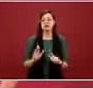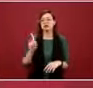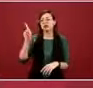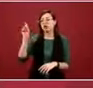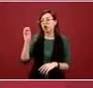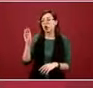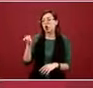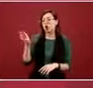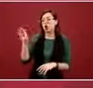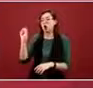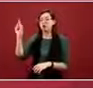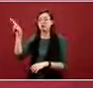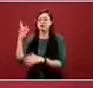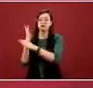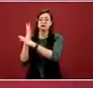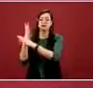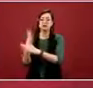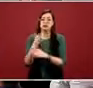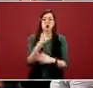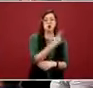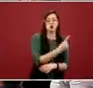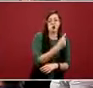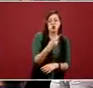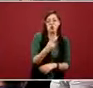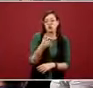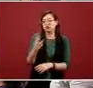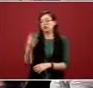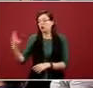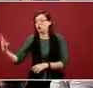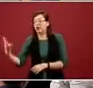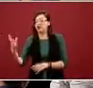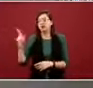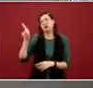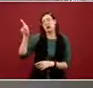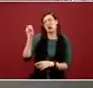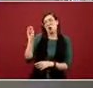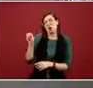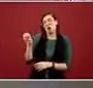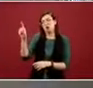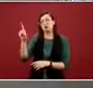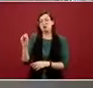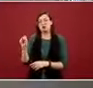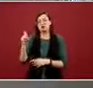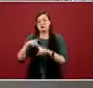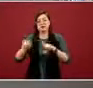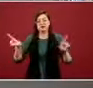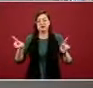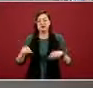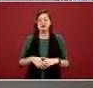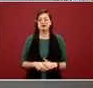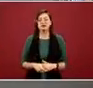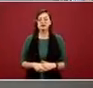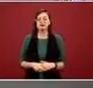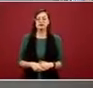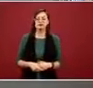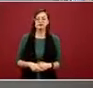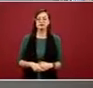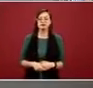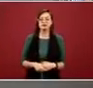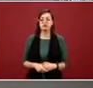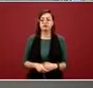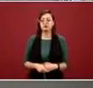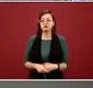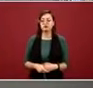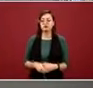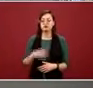usa 4 fases, es muy variable. Pero ya pasó, ¿sí? La transición local. Ya pasó de